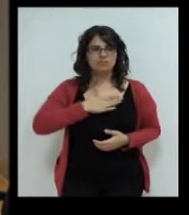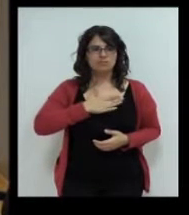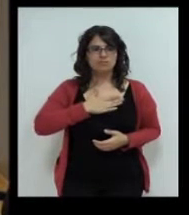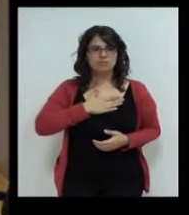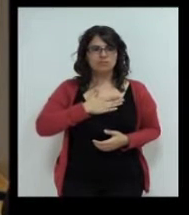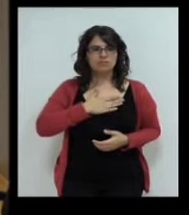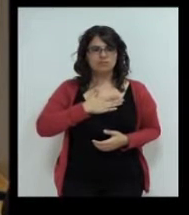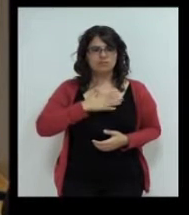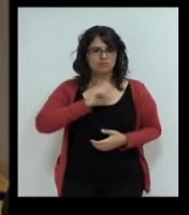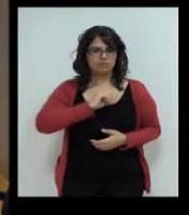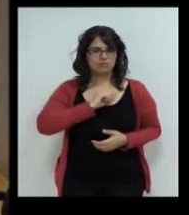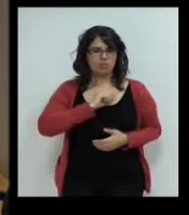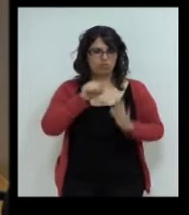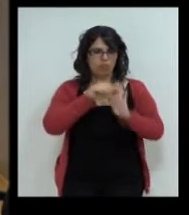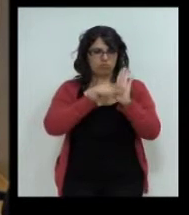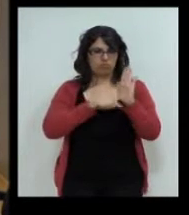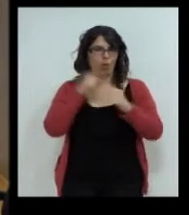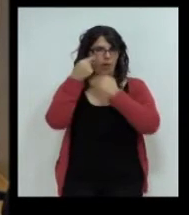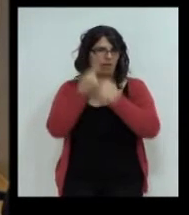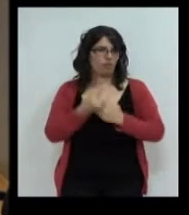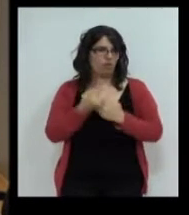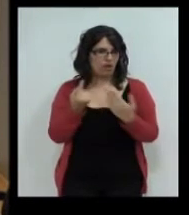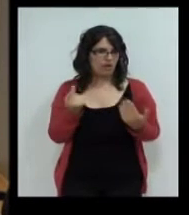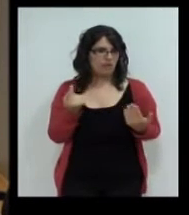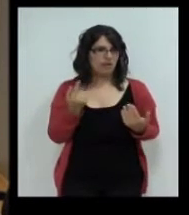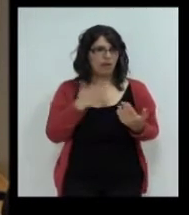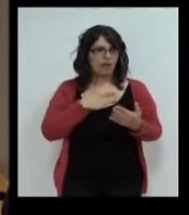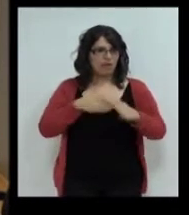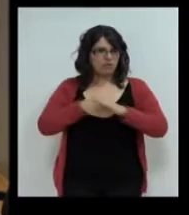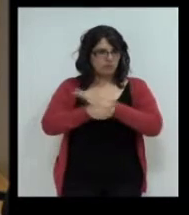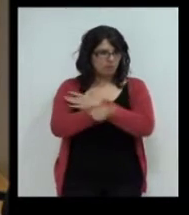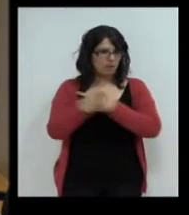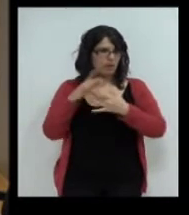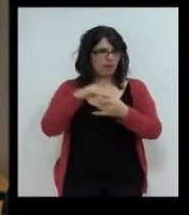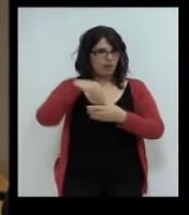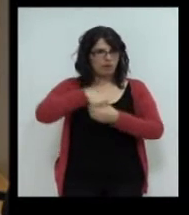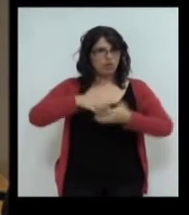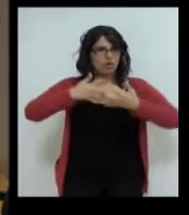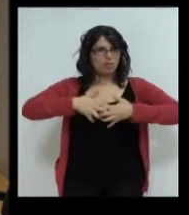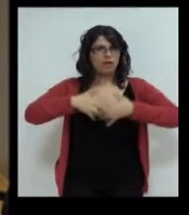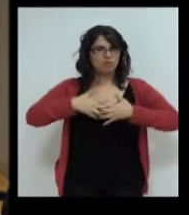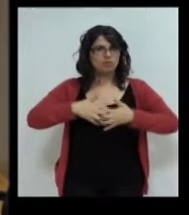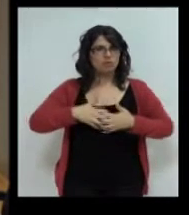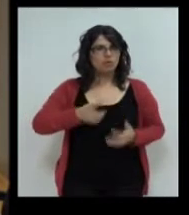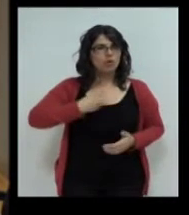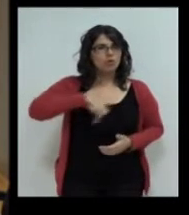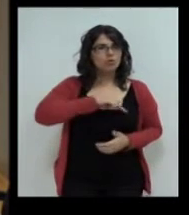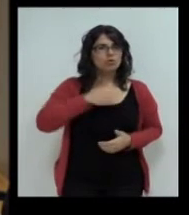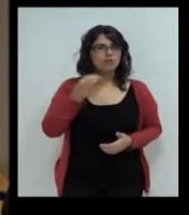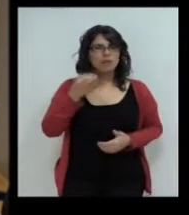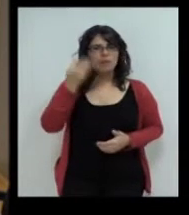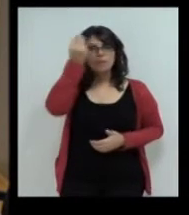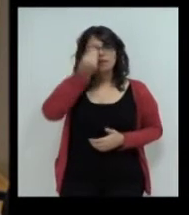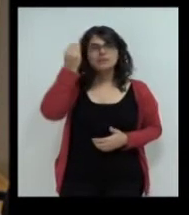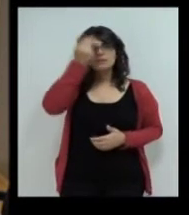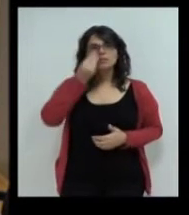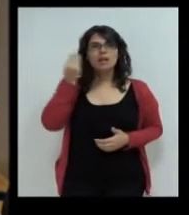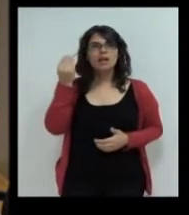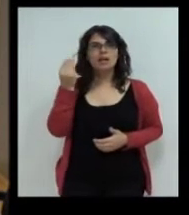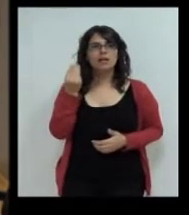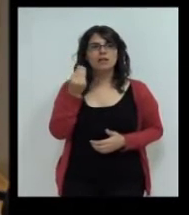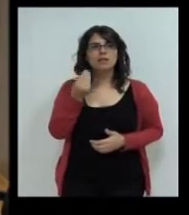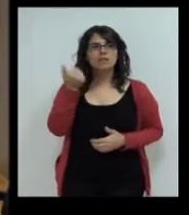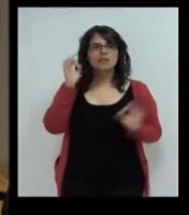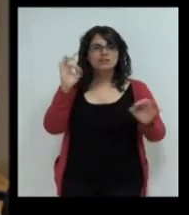imposición o introducción de obligaciones, en este caso, ¿no?, de accesibilidad en dispositivos, hay que pensar no en el ámbito del